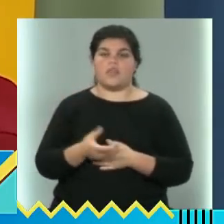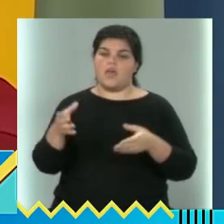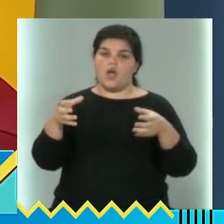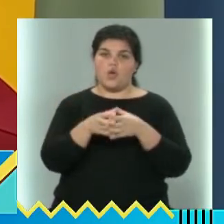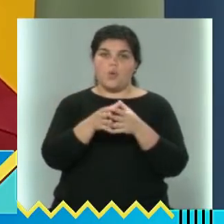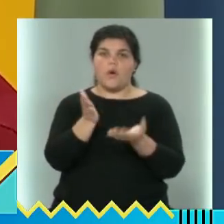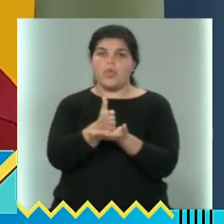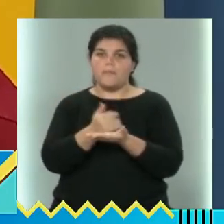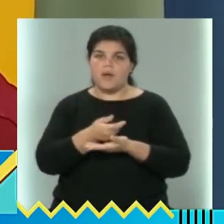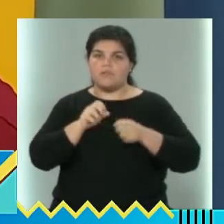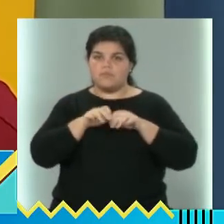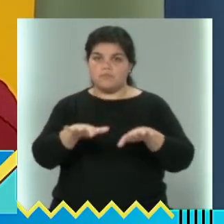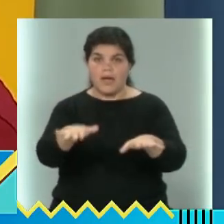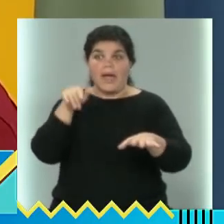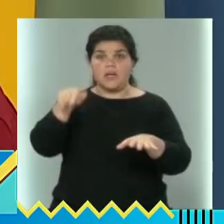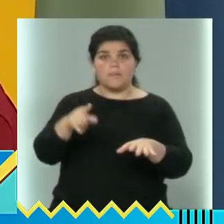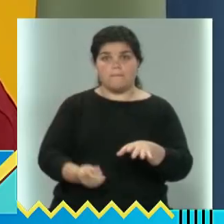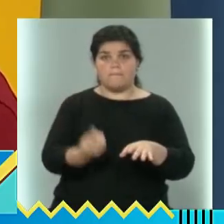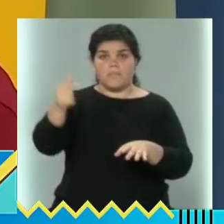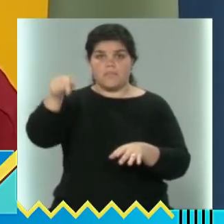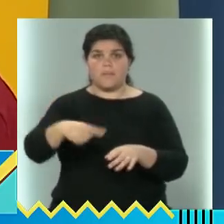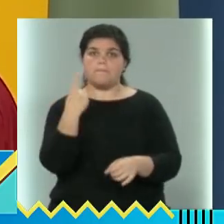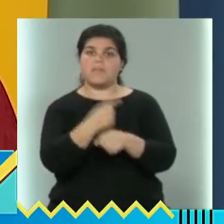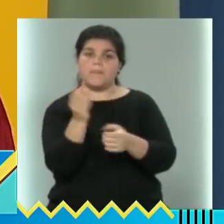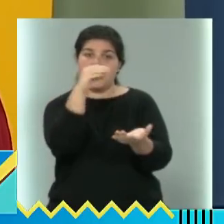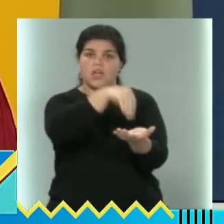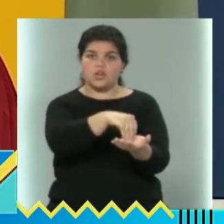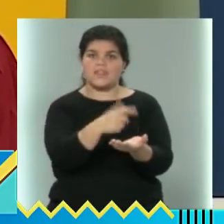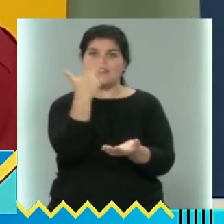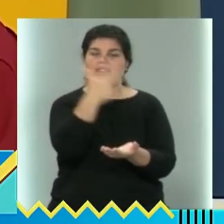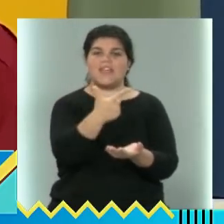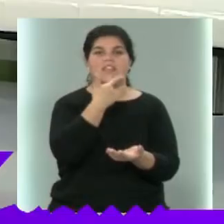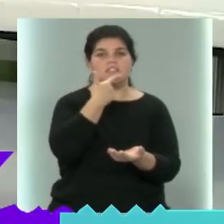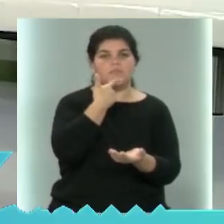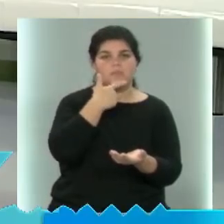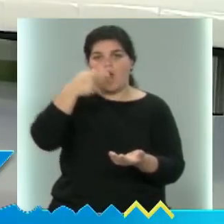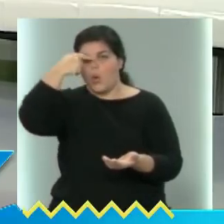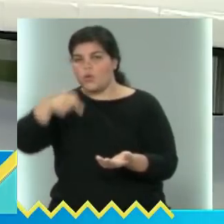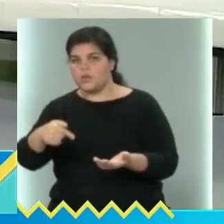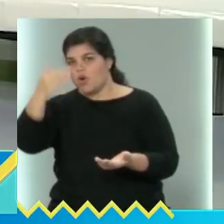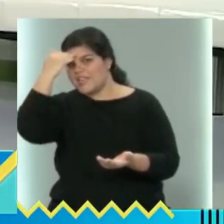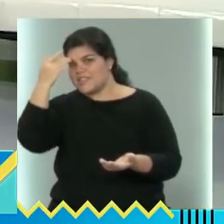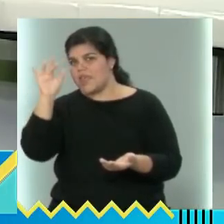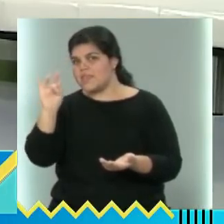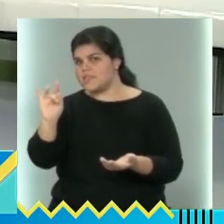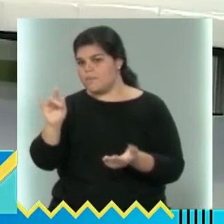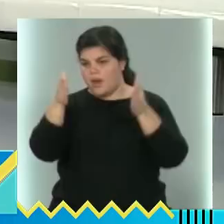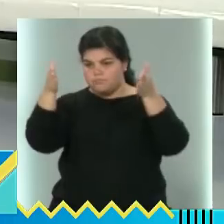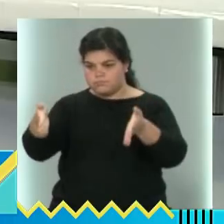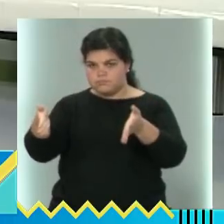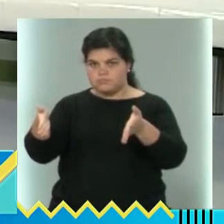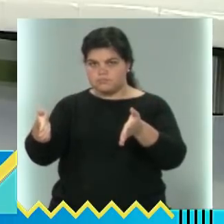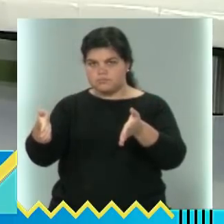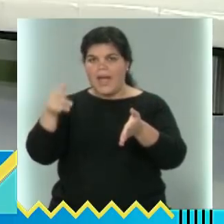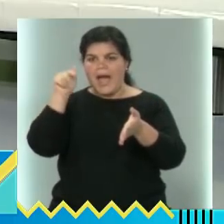Irrigación bajo pedido de él. El primero de los freatímetros el 3 de septiembre, el último el 15 de diciembre. Y recién entonces empezaron